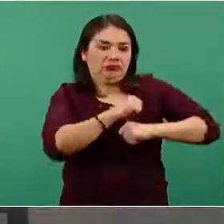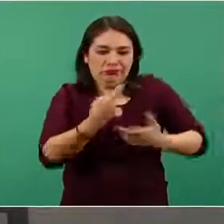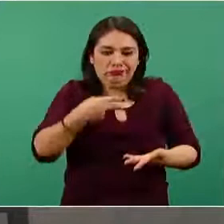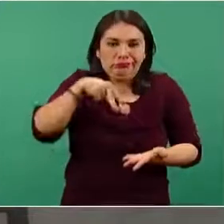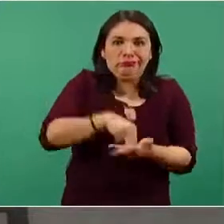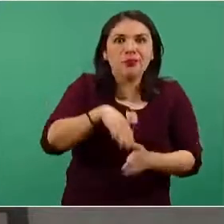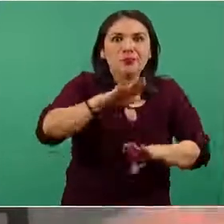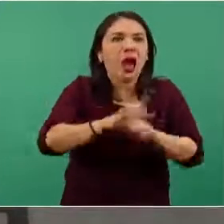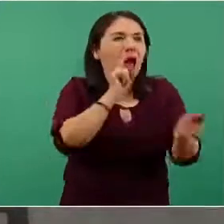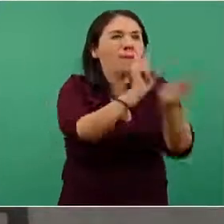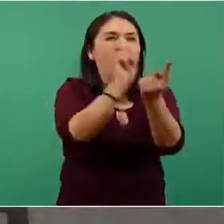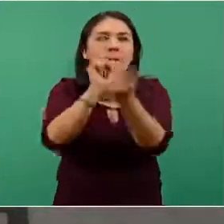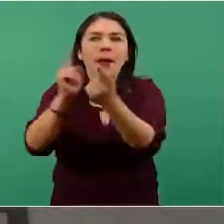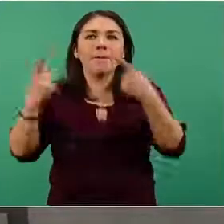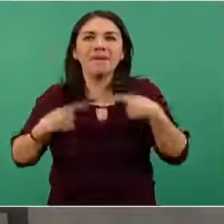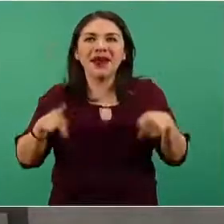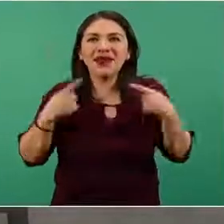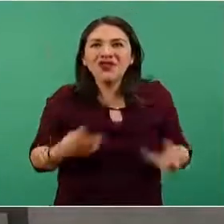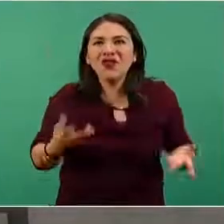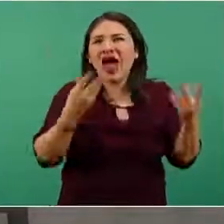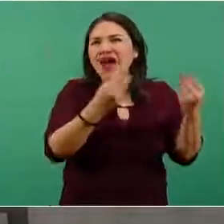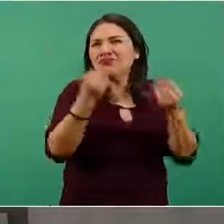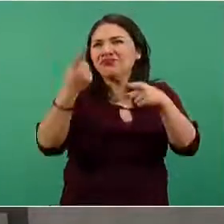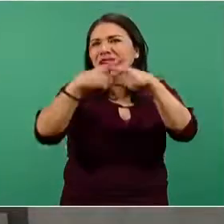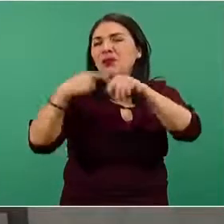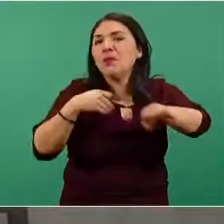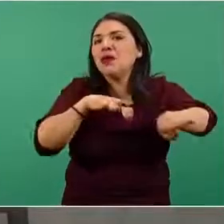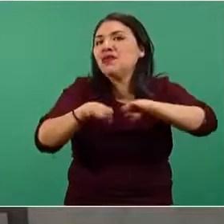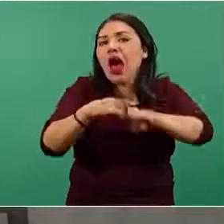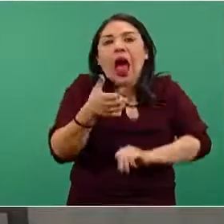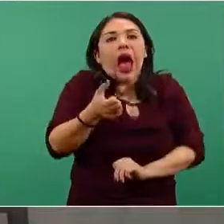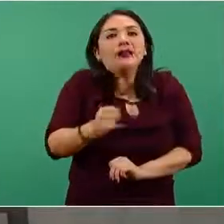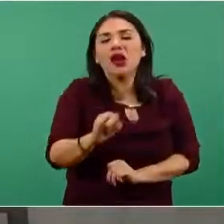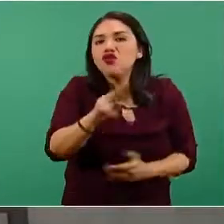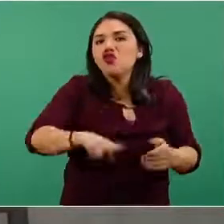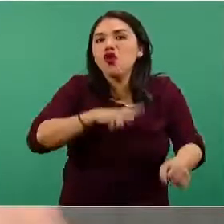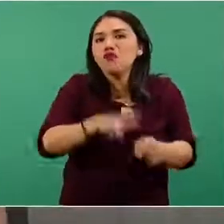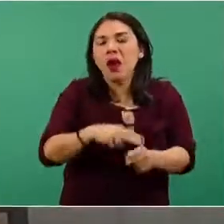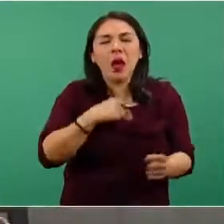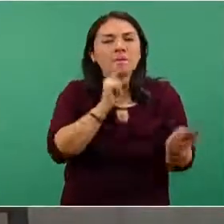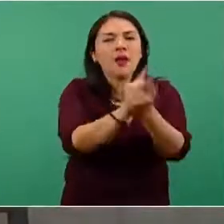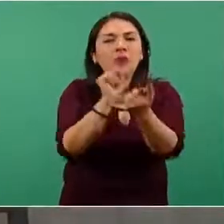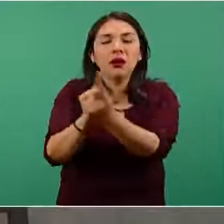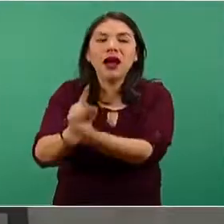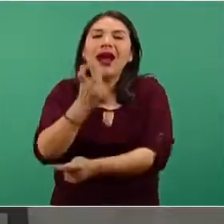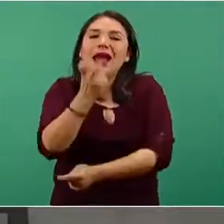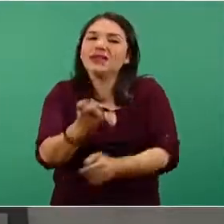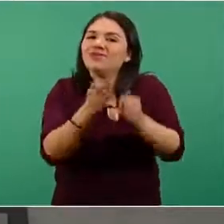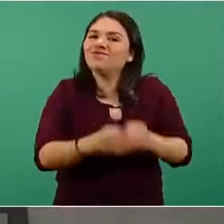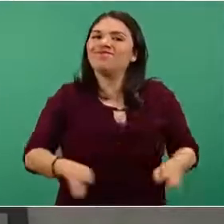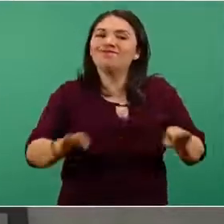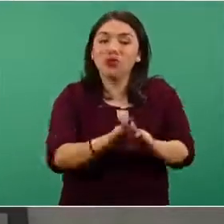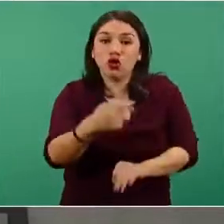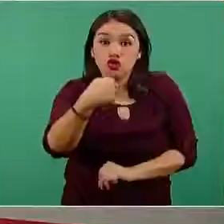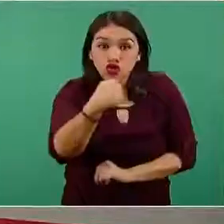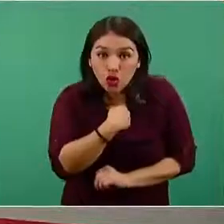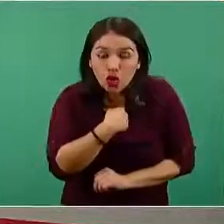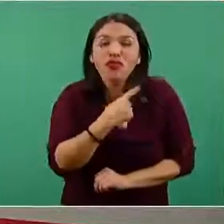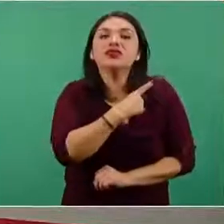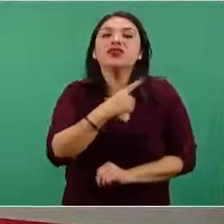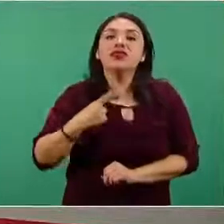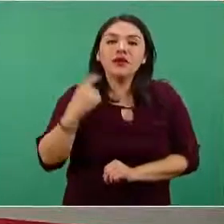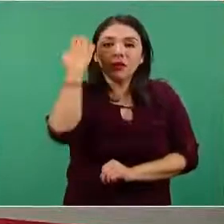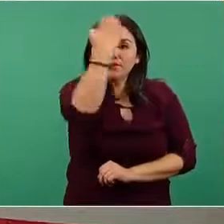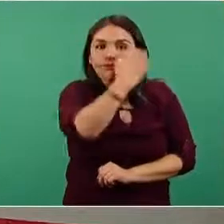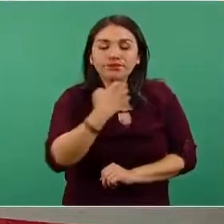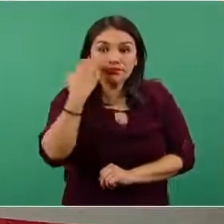alto contacto con las personas funcionarias del gobierno federal, es importante que yo verifique que yo